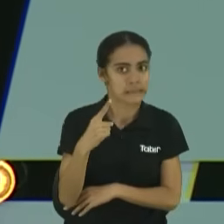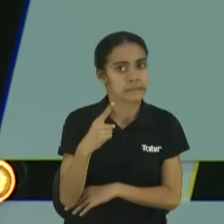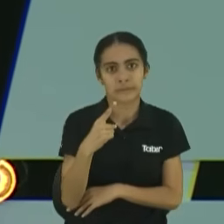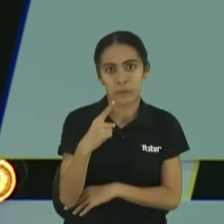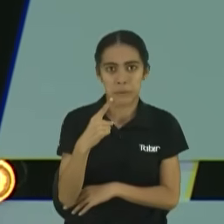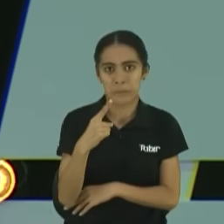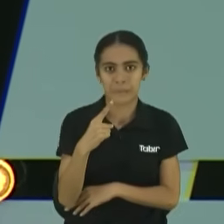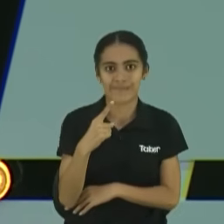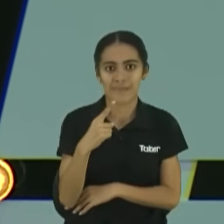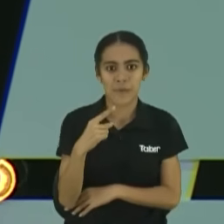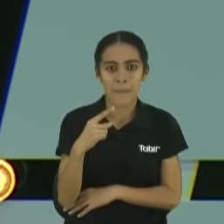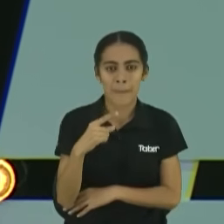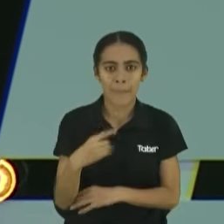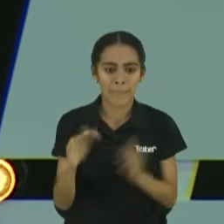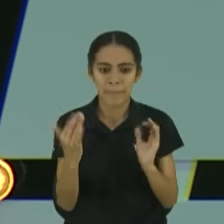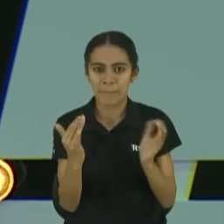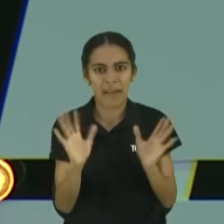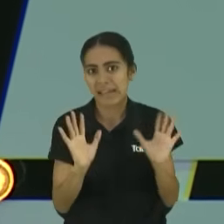corro.